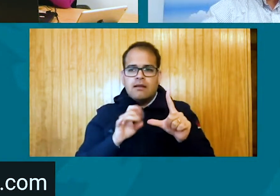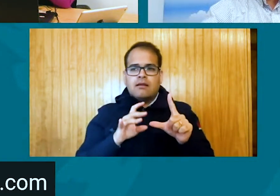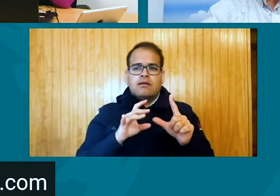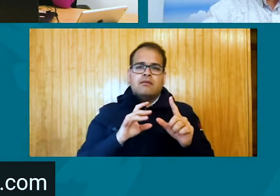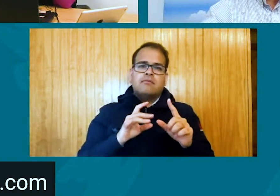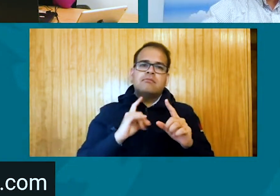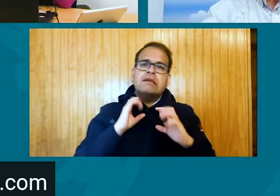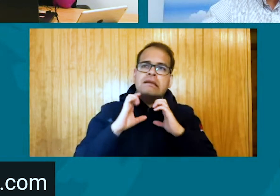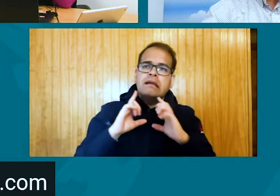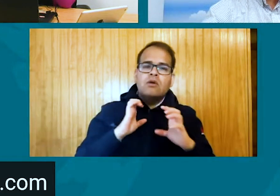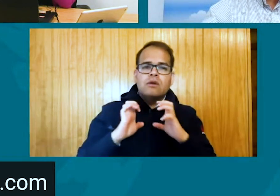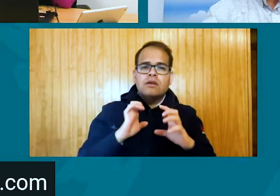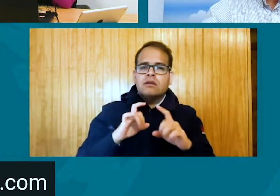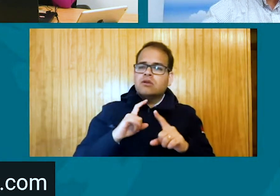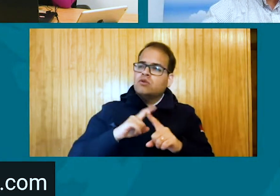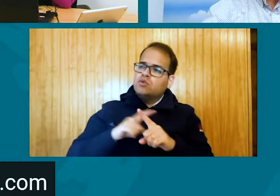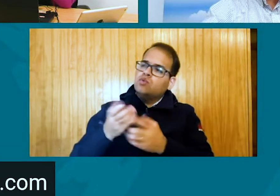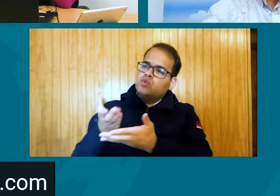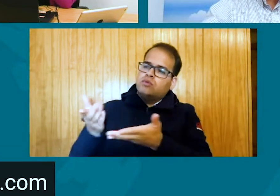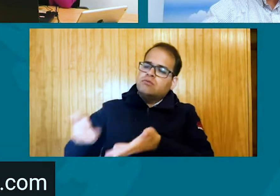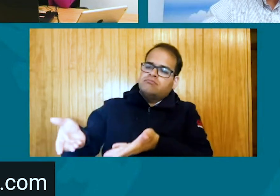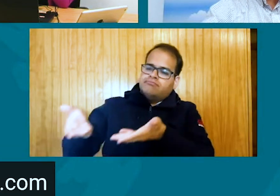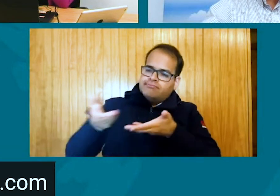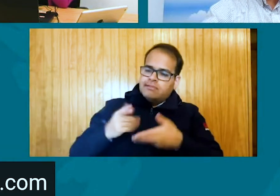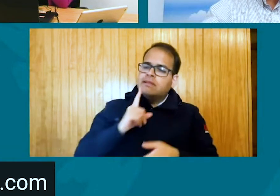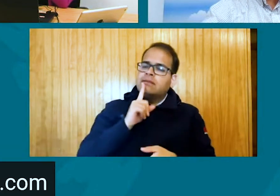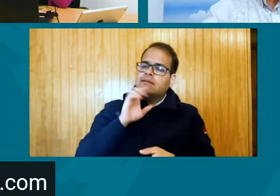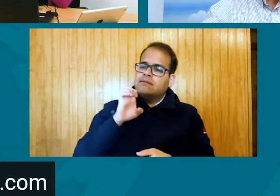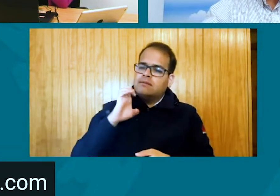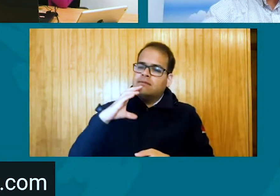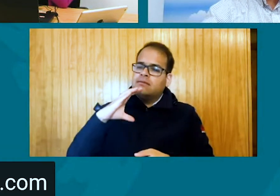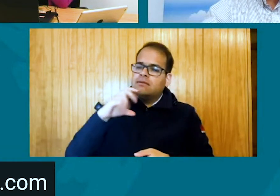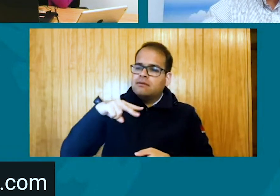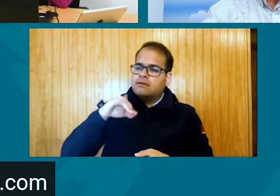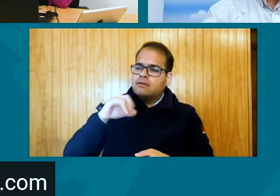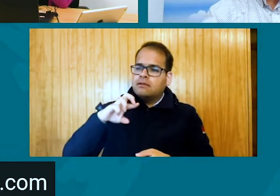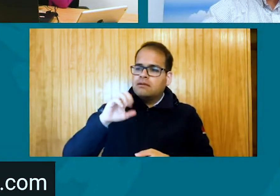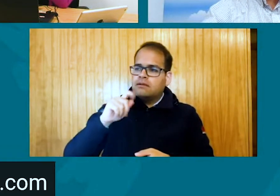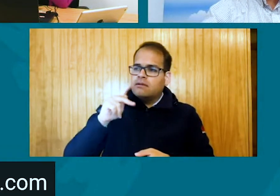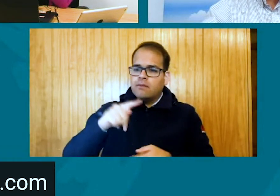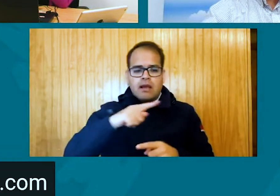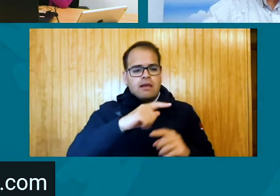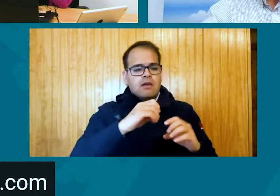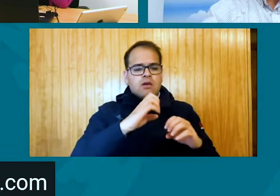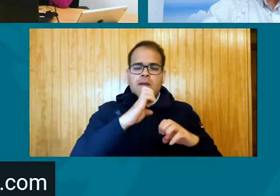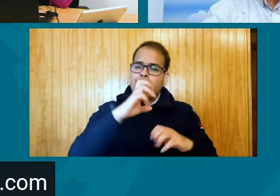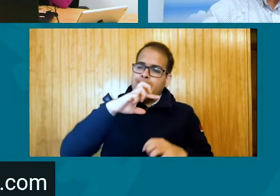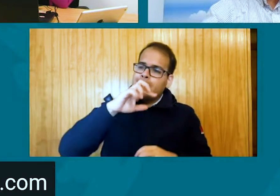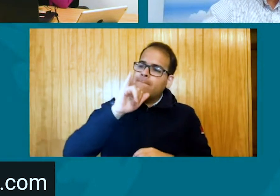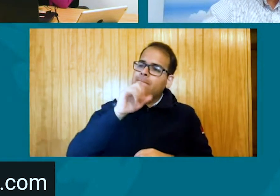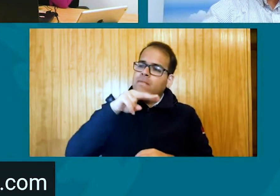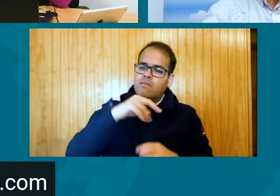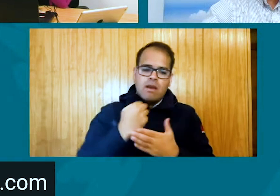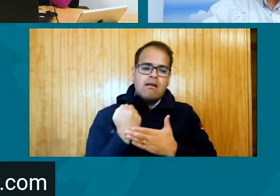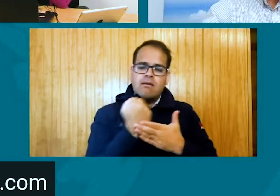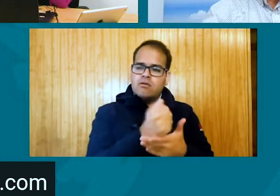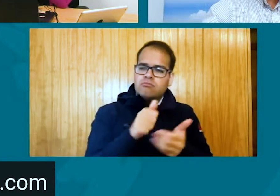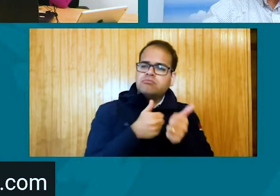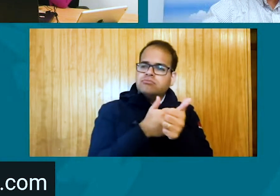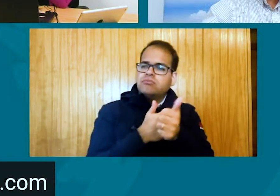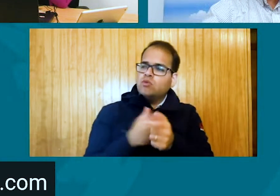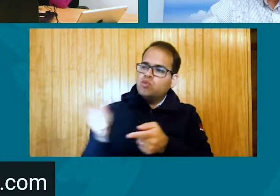nos podrías recomendar de Tecnipac para que pudiesen nuestras pymes que nos siguen ir y conversar con ellos?